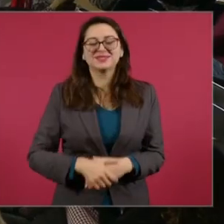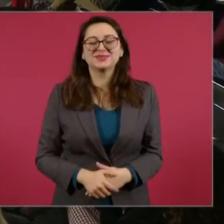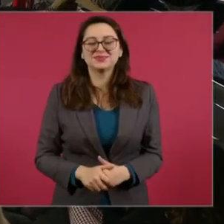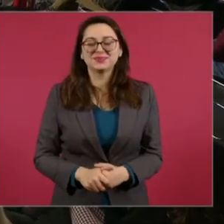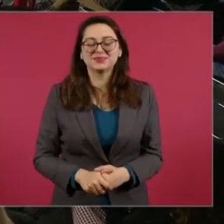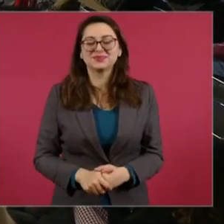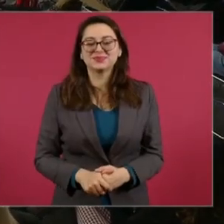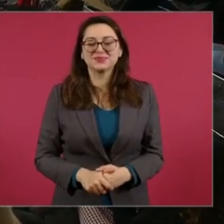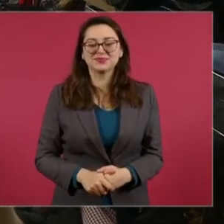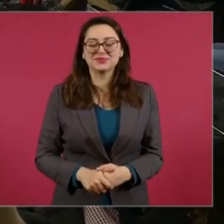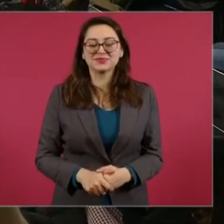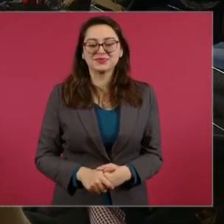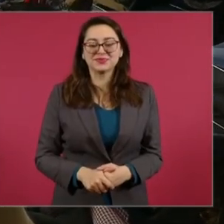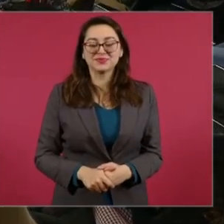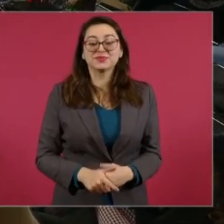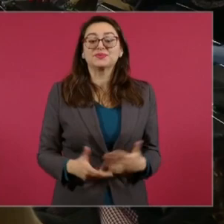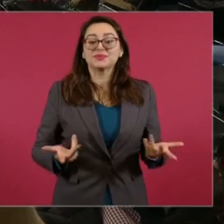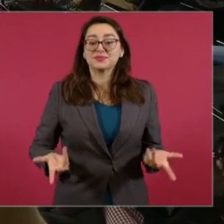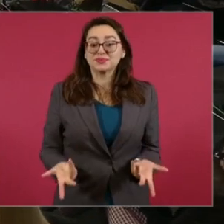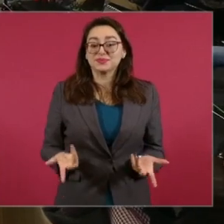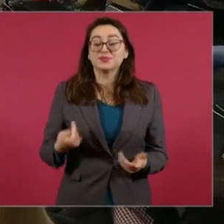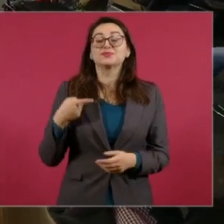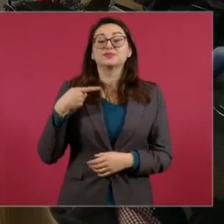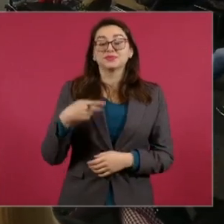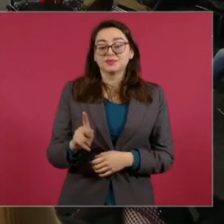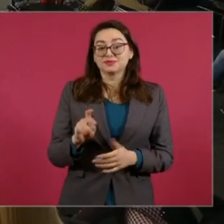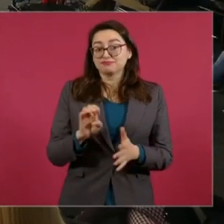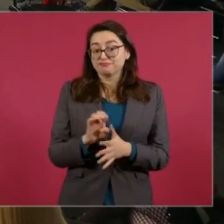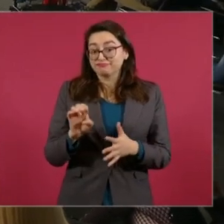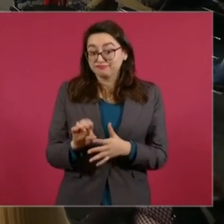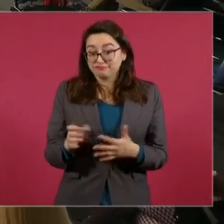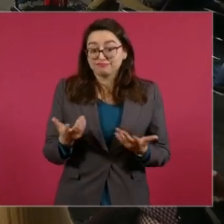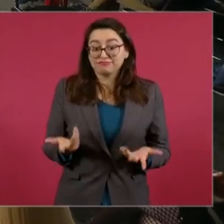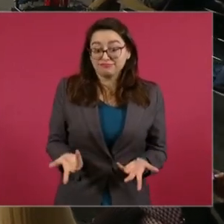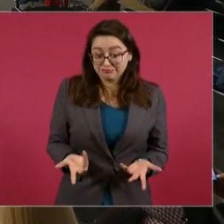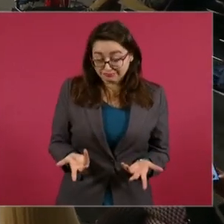presidente. Pero entonces,